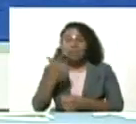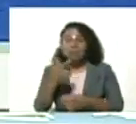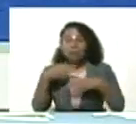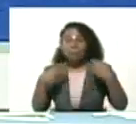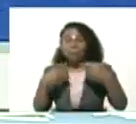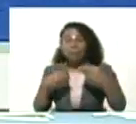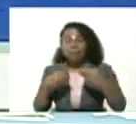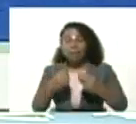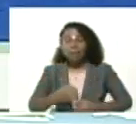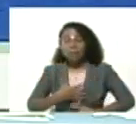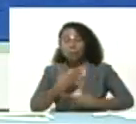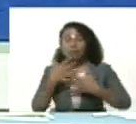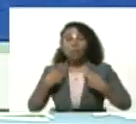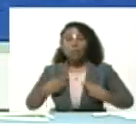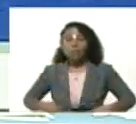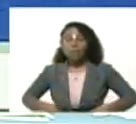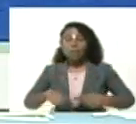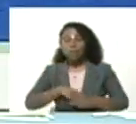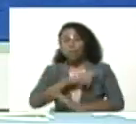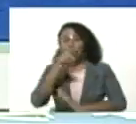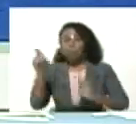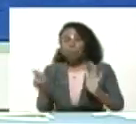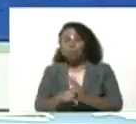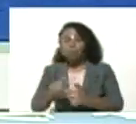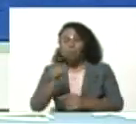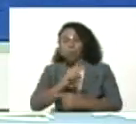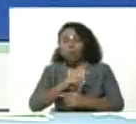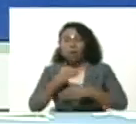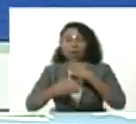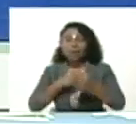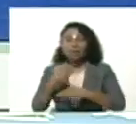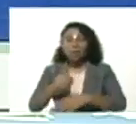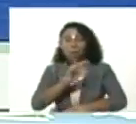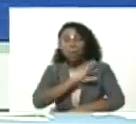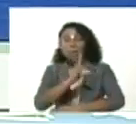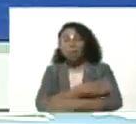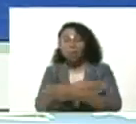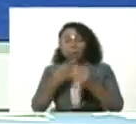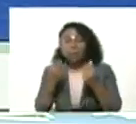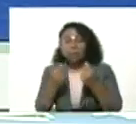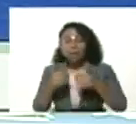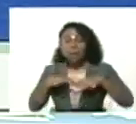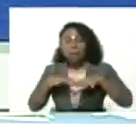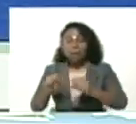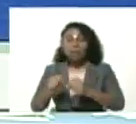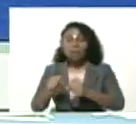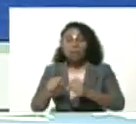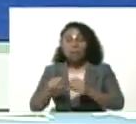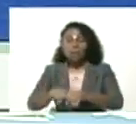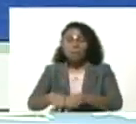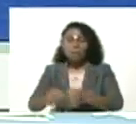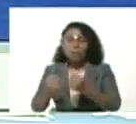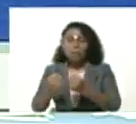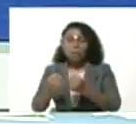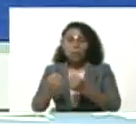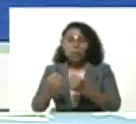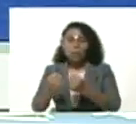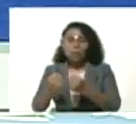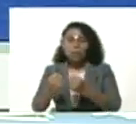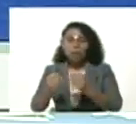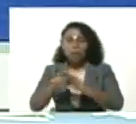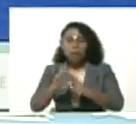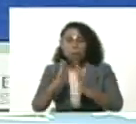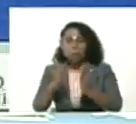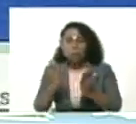influencia humana, del humano en general, no, de los que han tenido el poder económico. El capitalismo ha destruido el